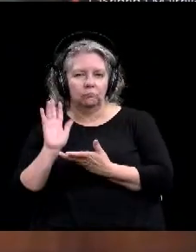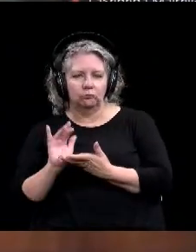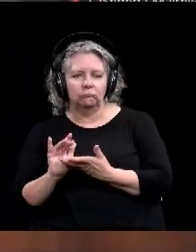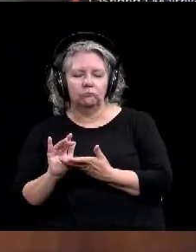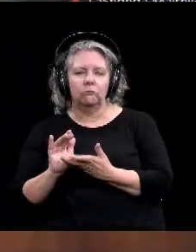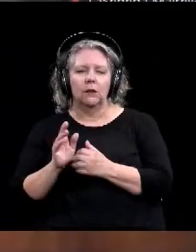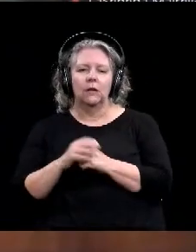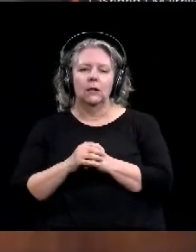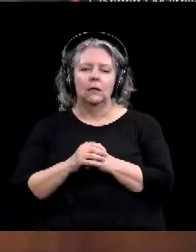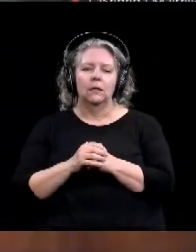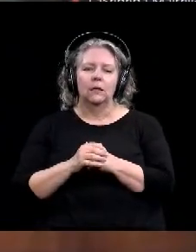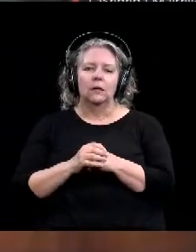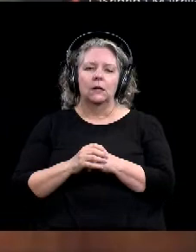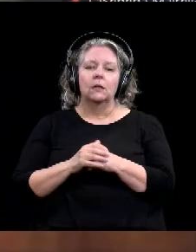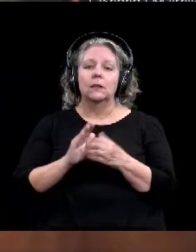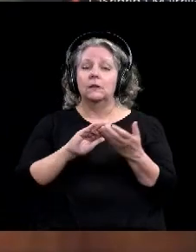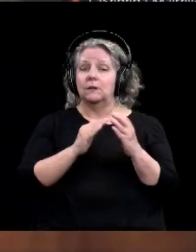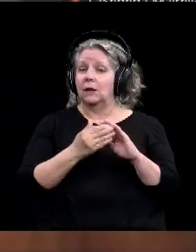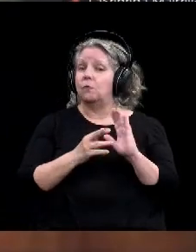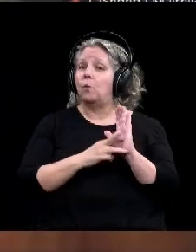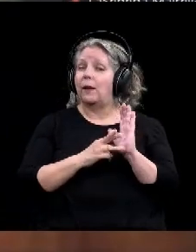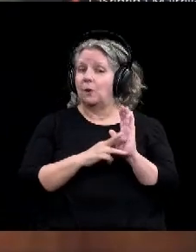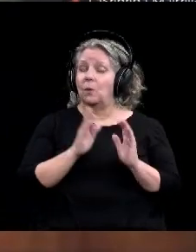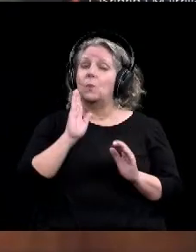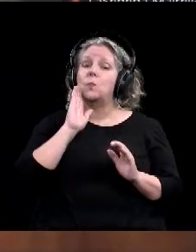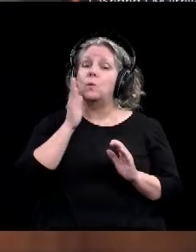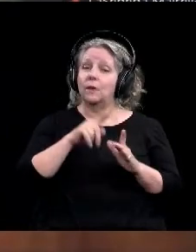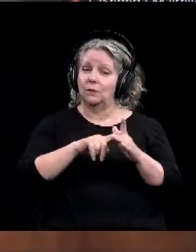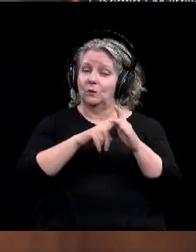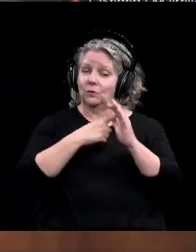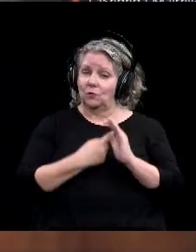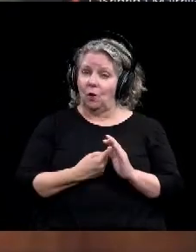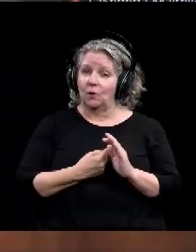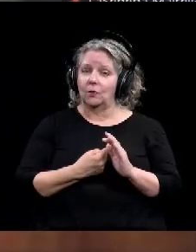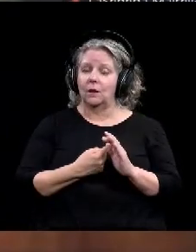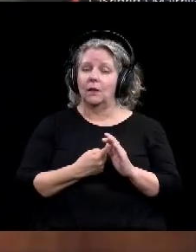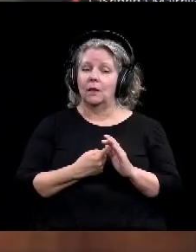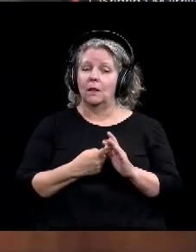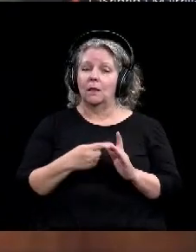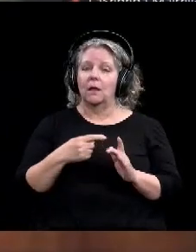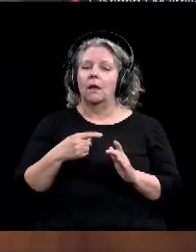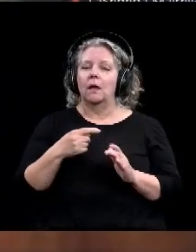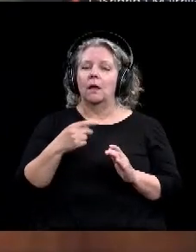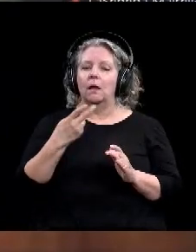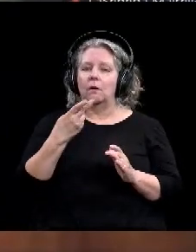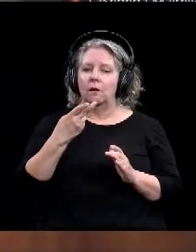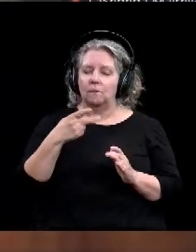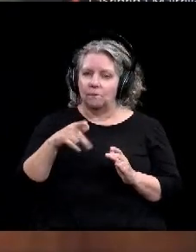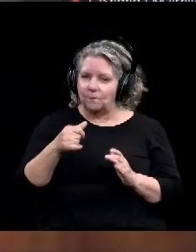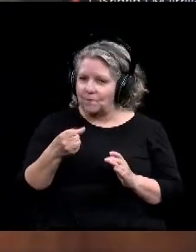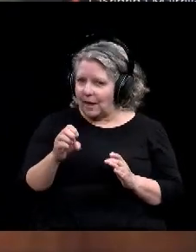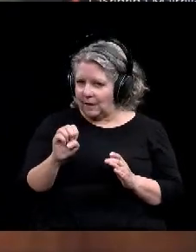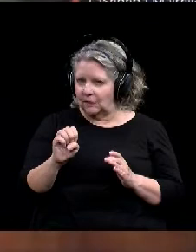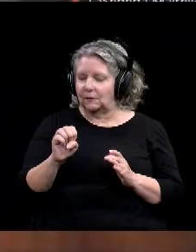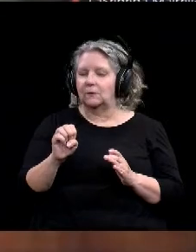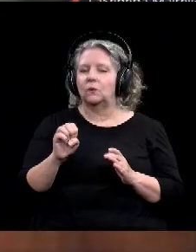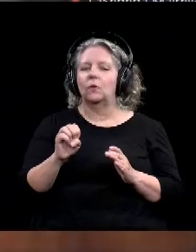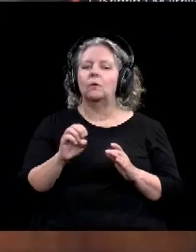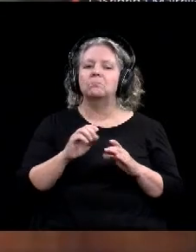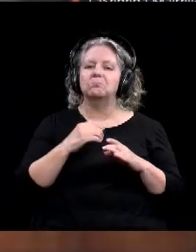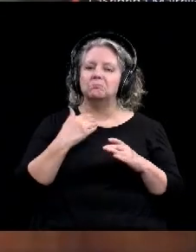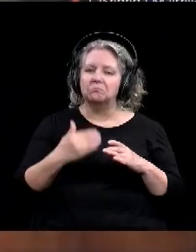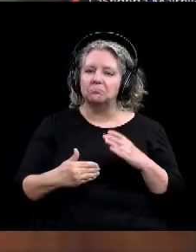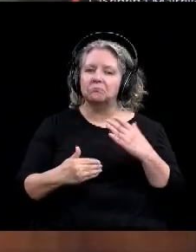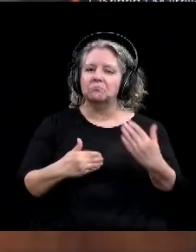vas a implementar una pase de arre a abrir la